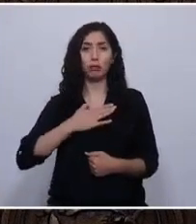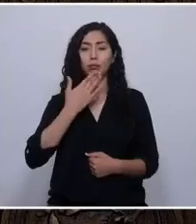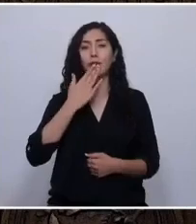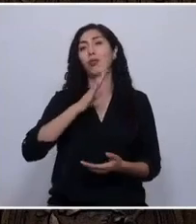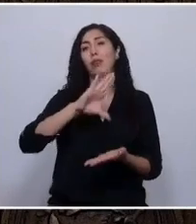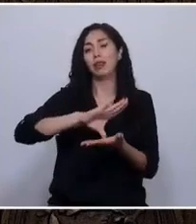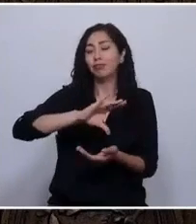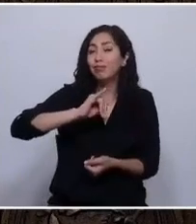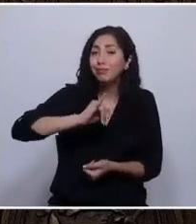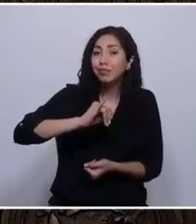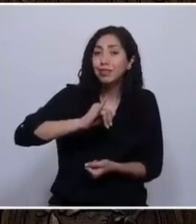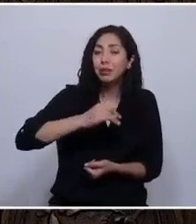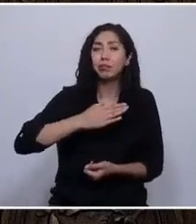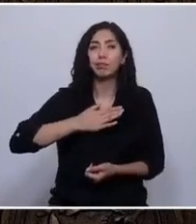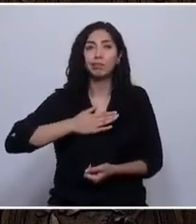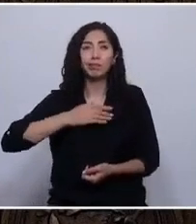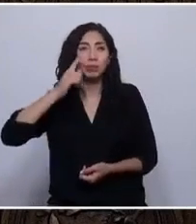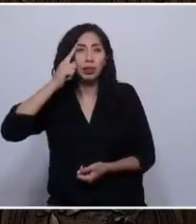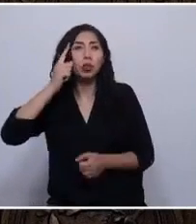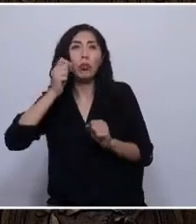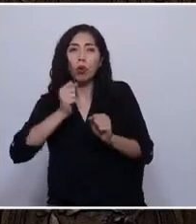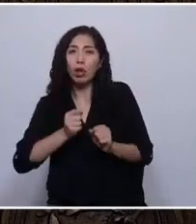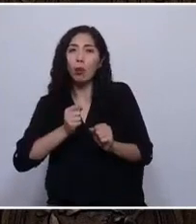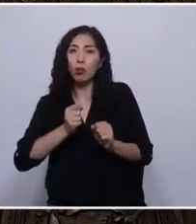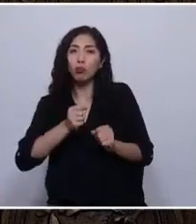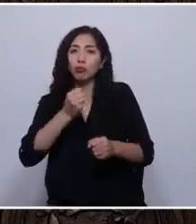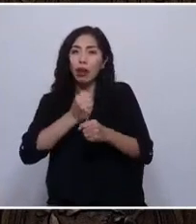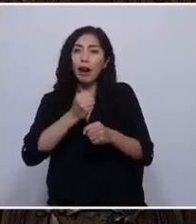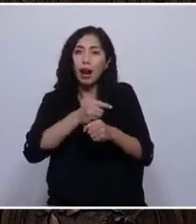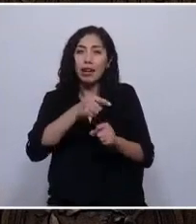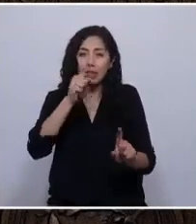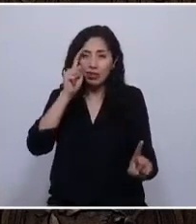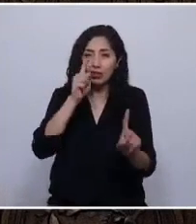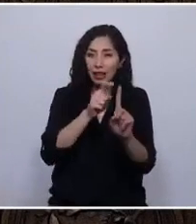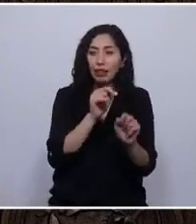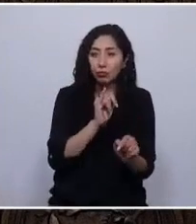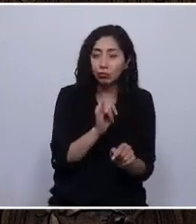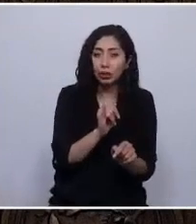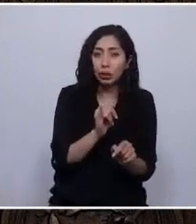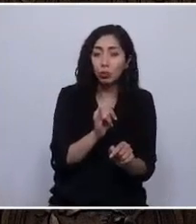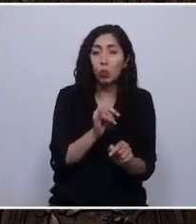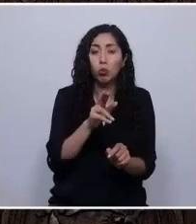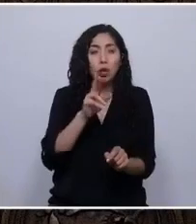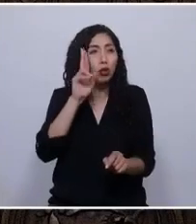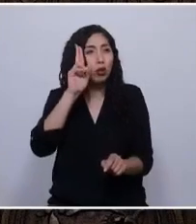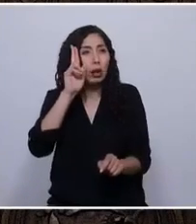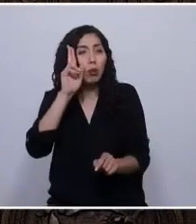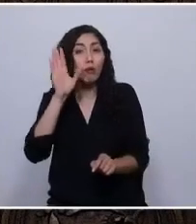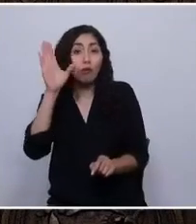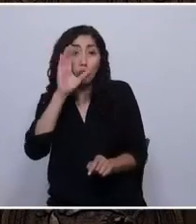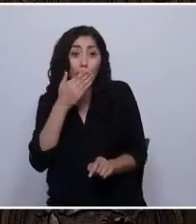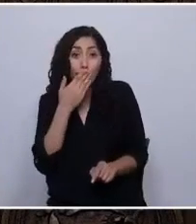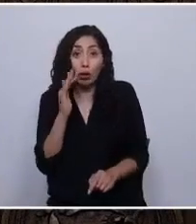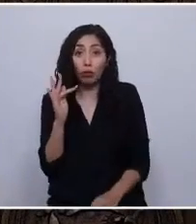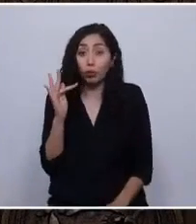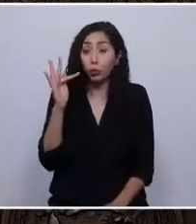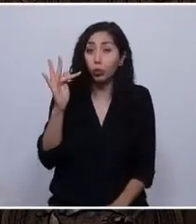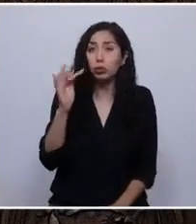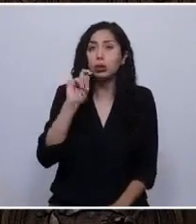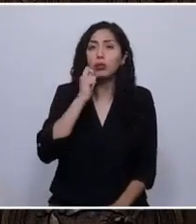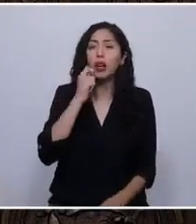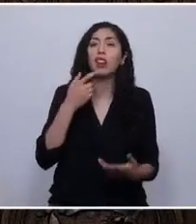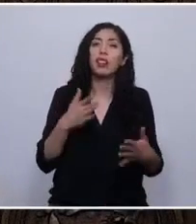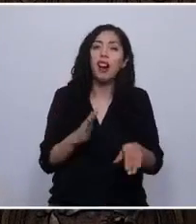y creo que podemos encaminar nuestro trabajo en ese sentido si recordamos que la búsqueda de un mejor futuro no es un camino ya